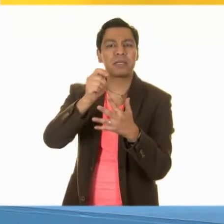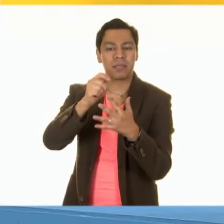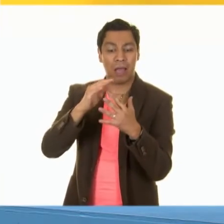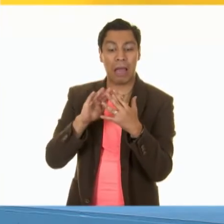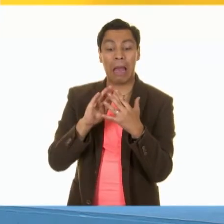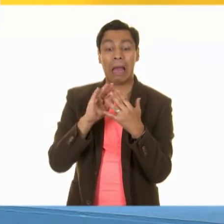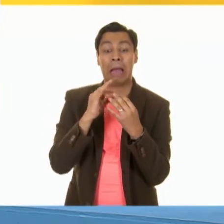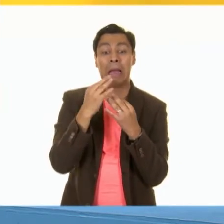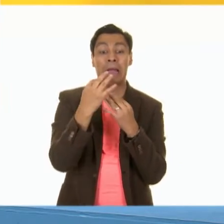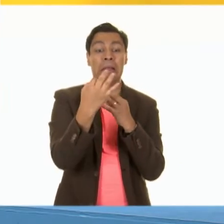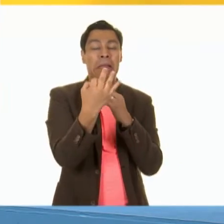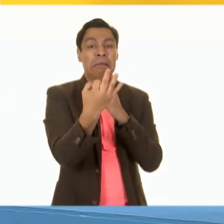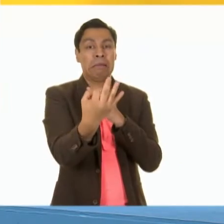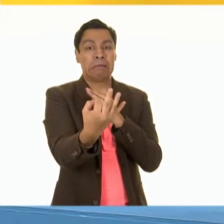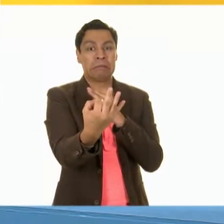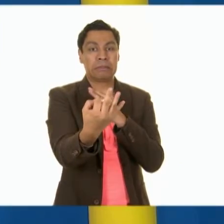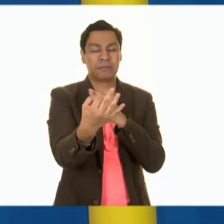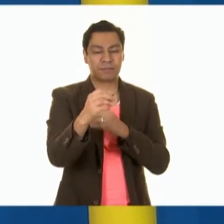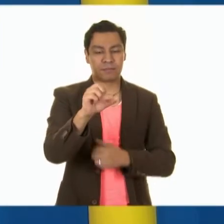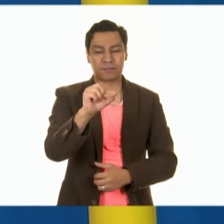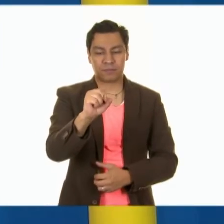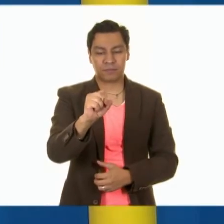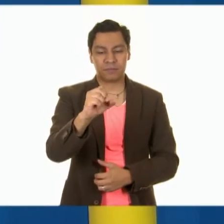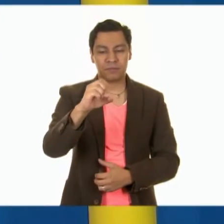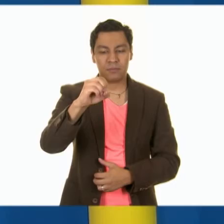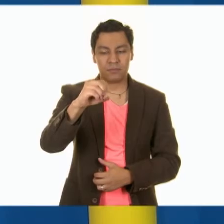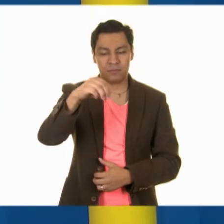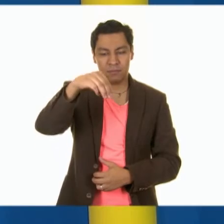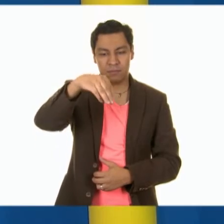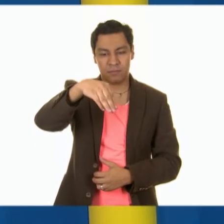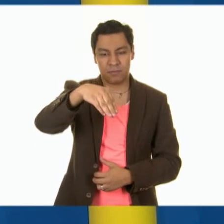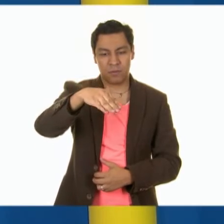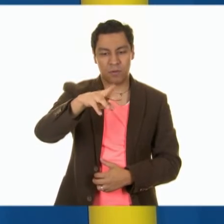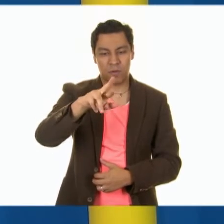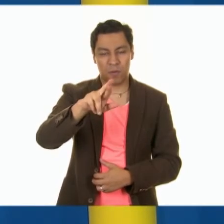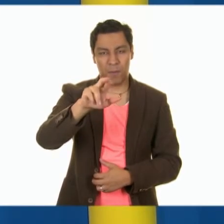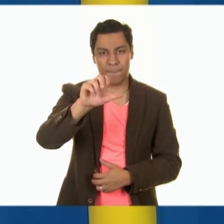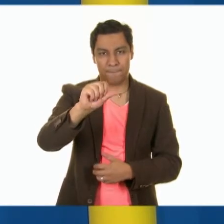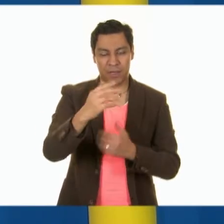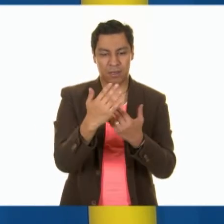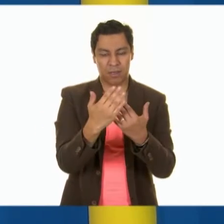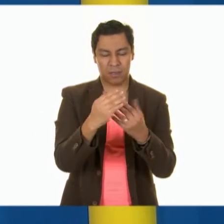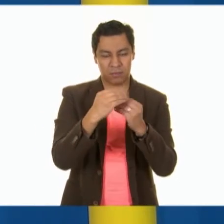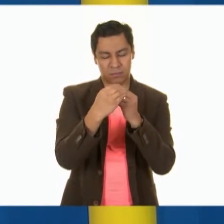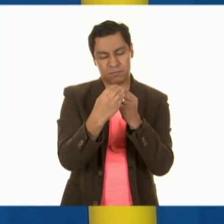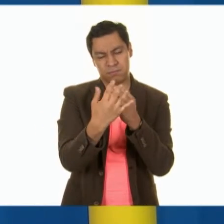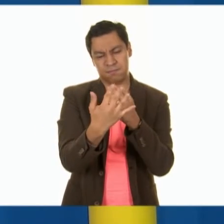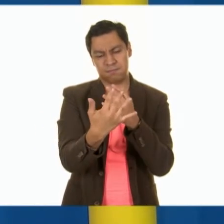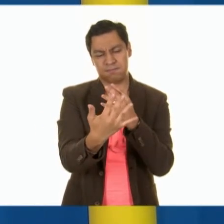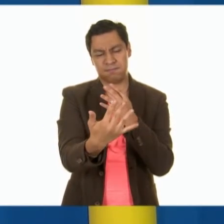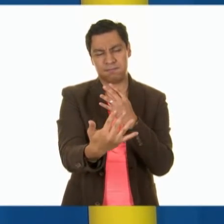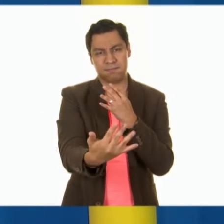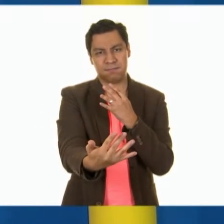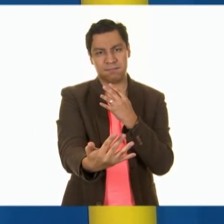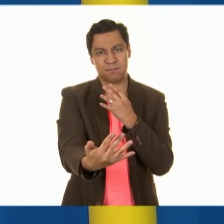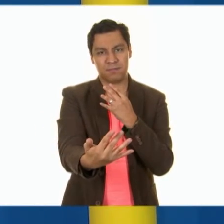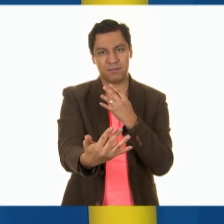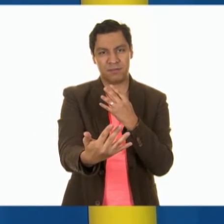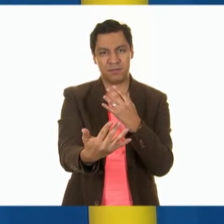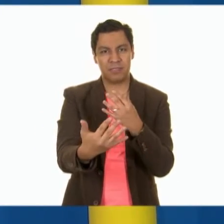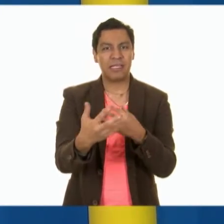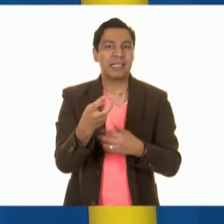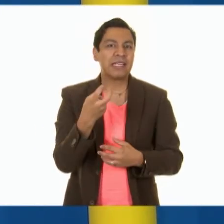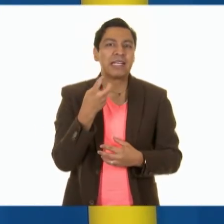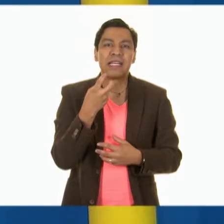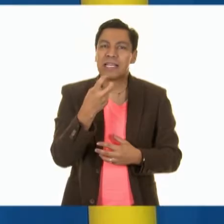es la parte entonces donde no llega la luz. Así es. Este efecto de luz y sombra es lo que, por ejemplo, hace que nuestro